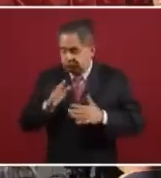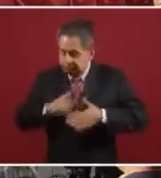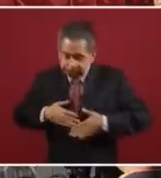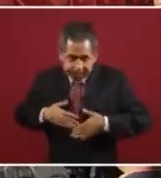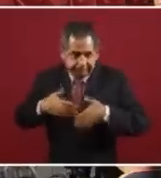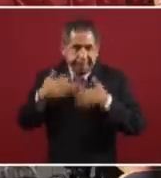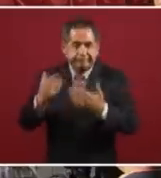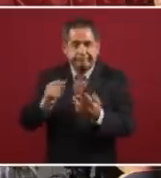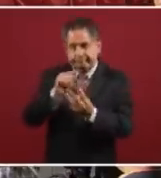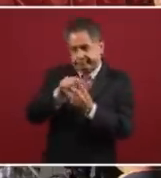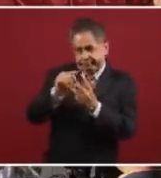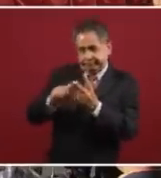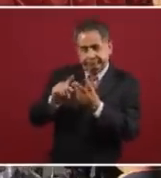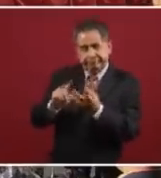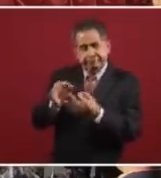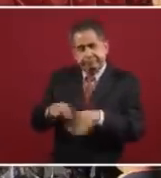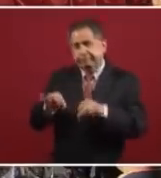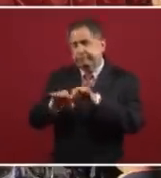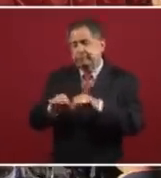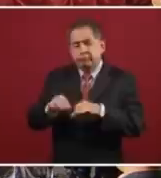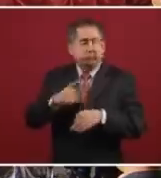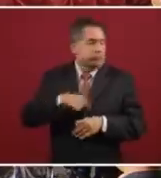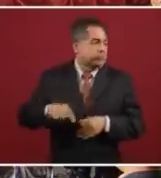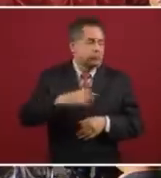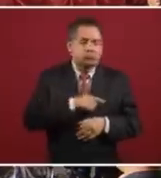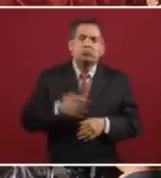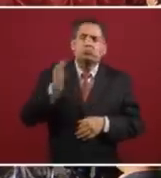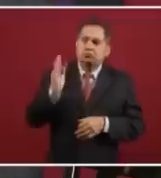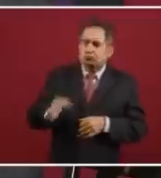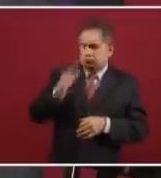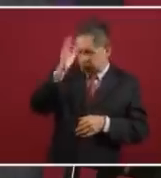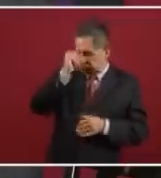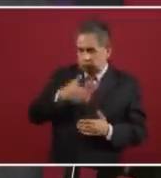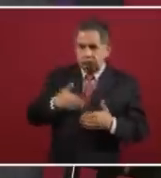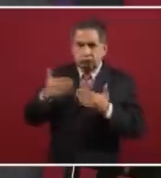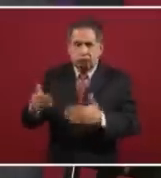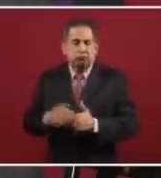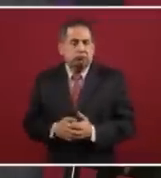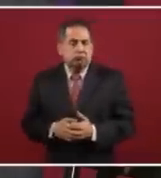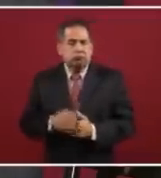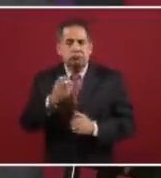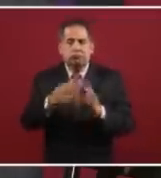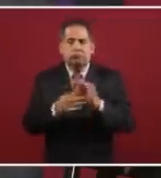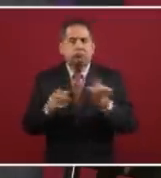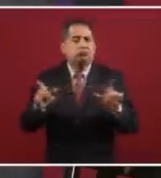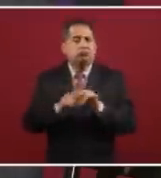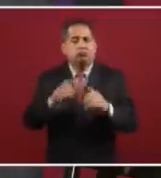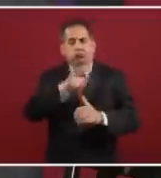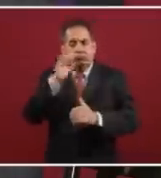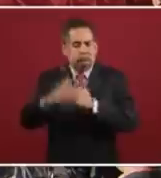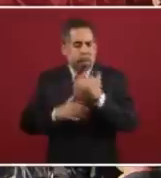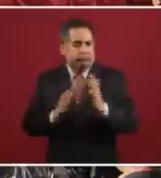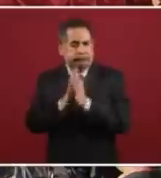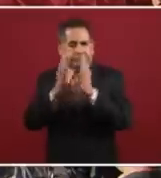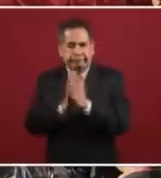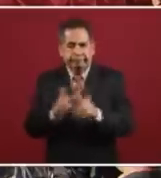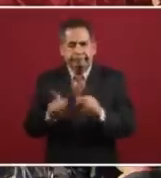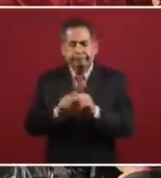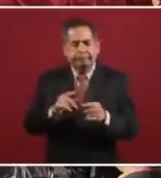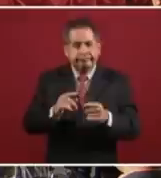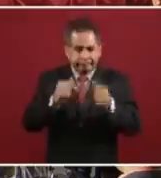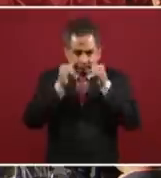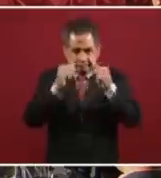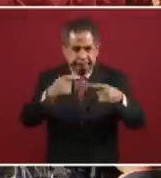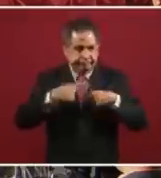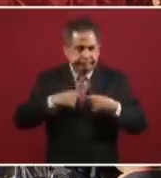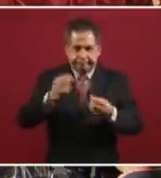tenga estos índices de aceptación. Y con esto concluyo mi participación y agradezco a